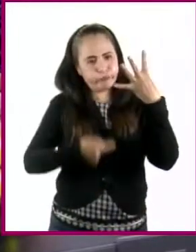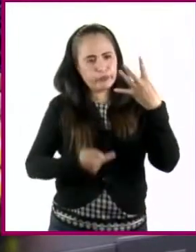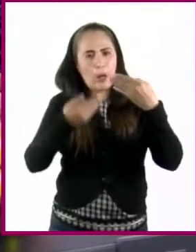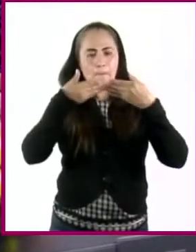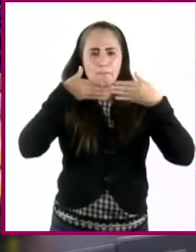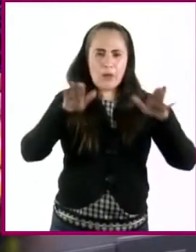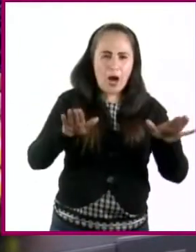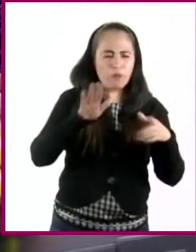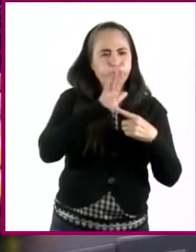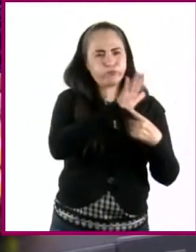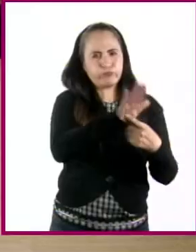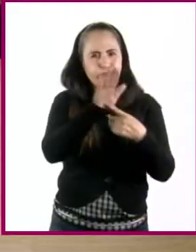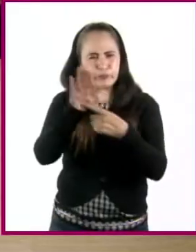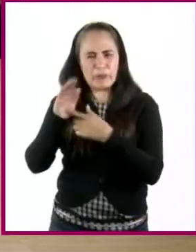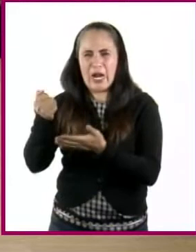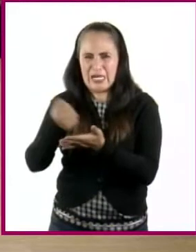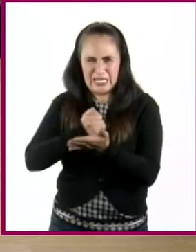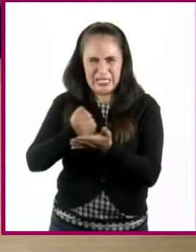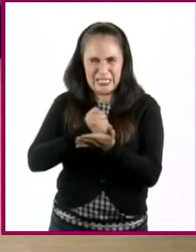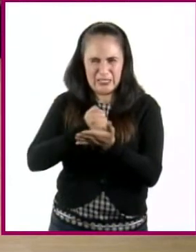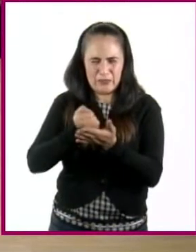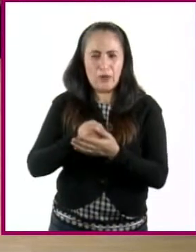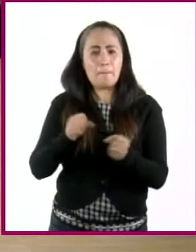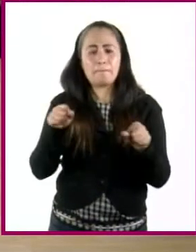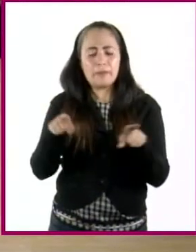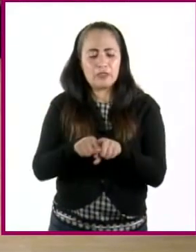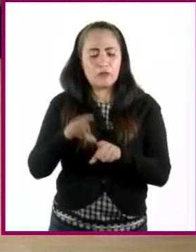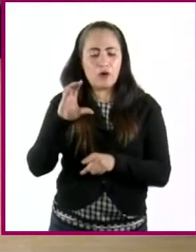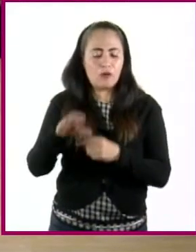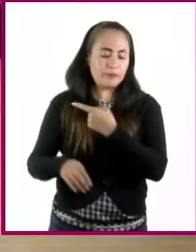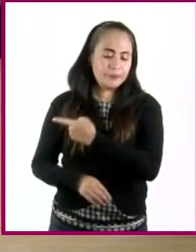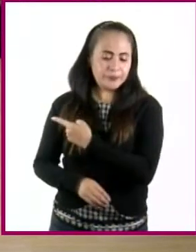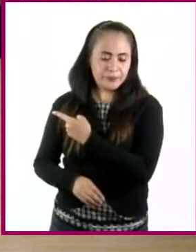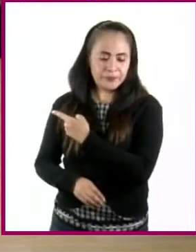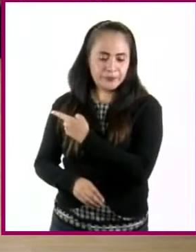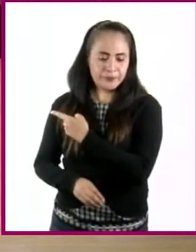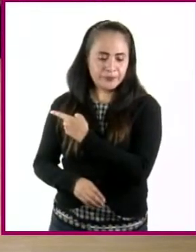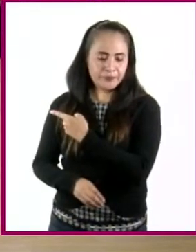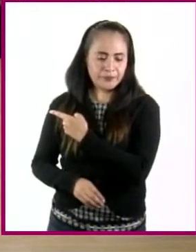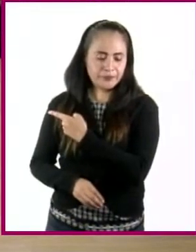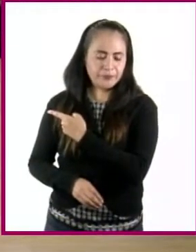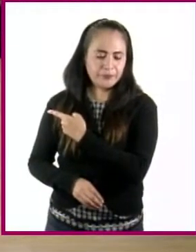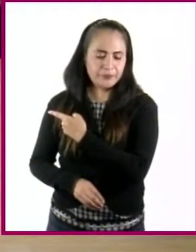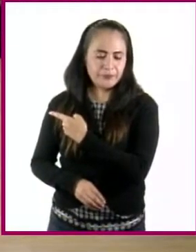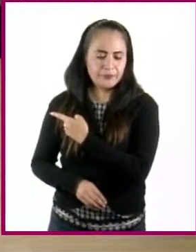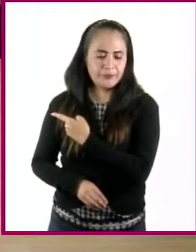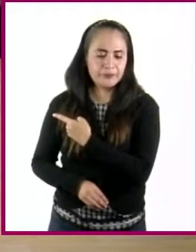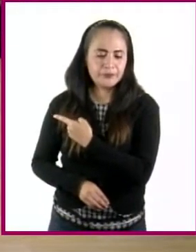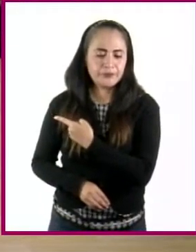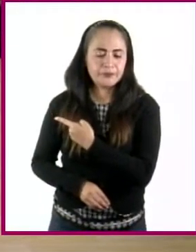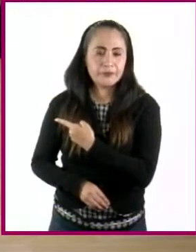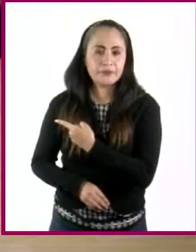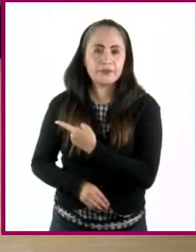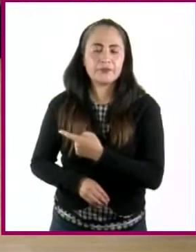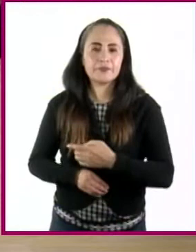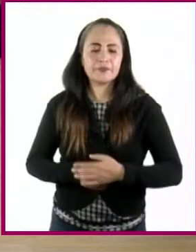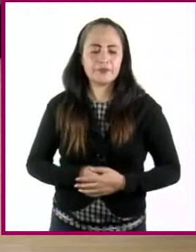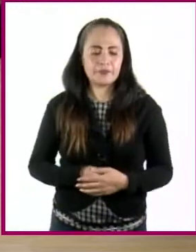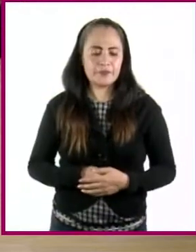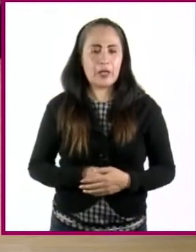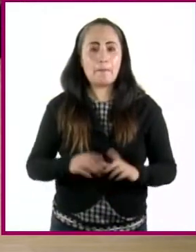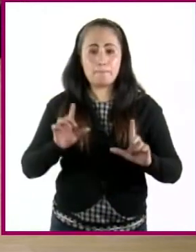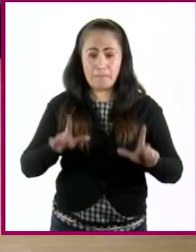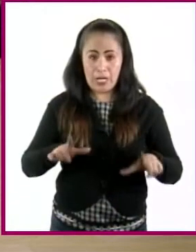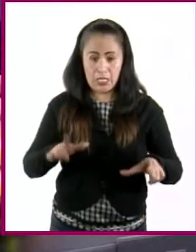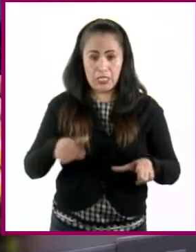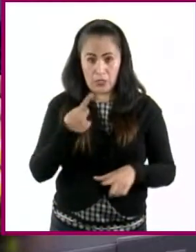hagan de uno de sus créditos, la página de la CONDUCEF, la Comisión Nacional para la Protección y la Defensa de los